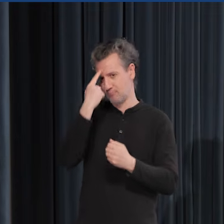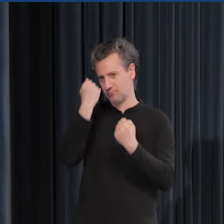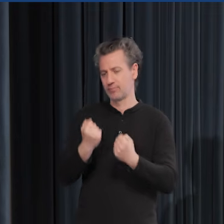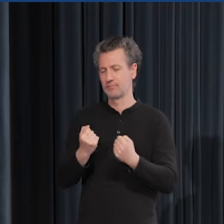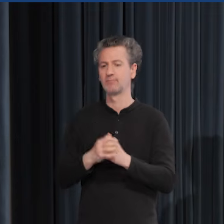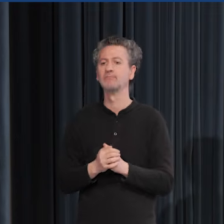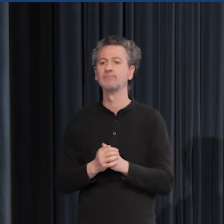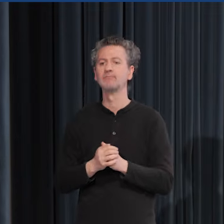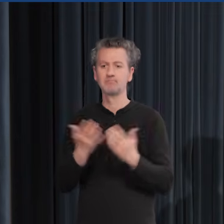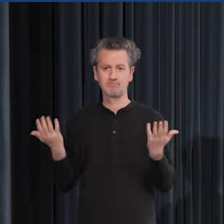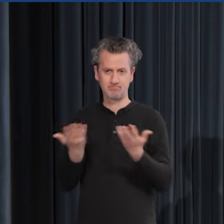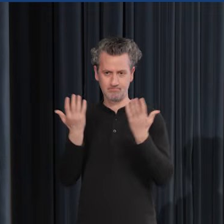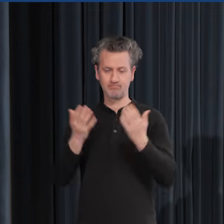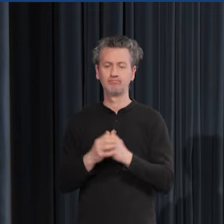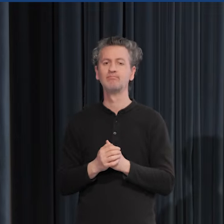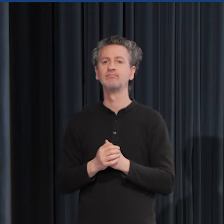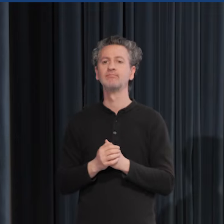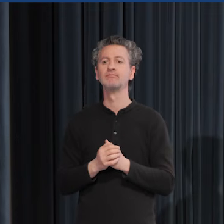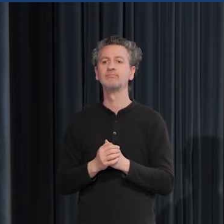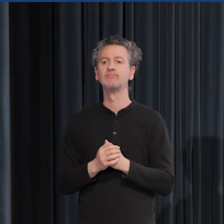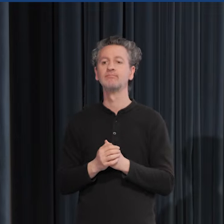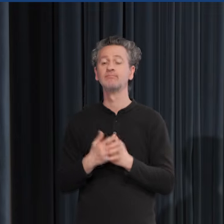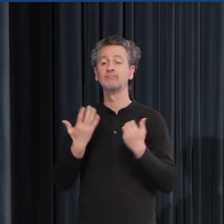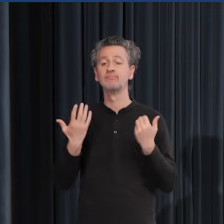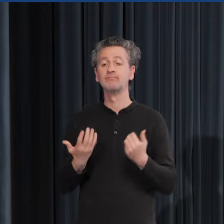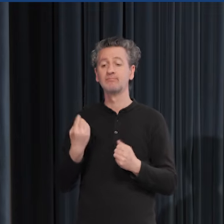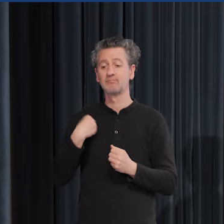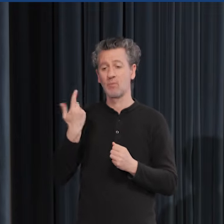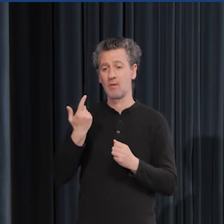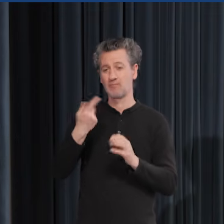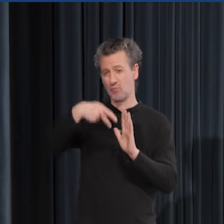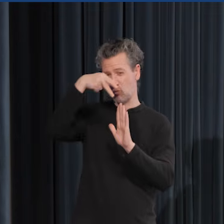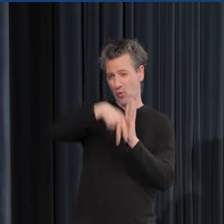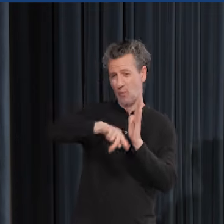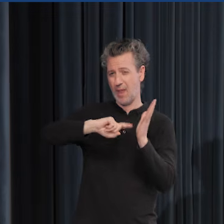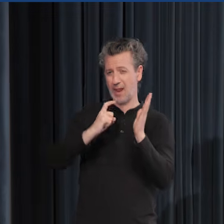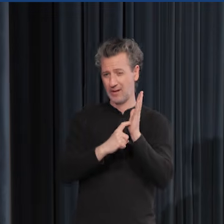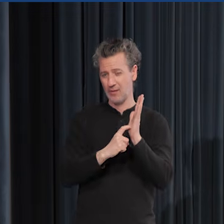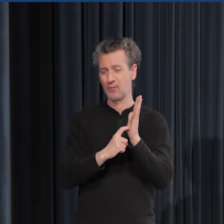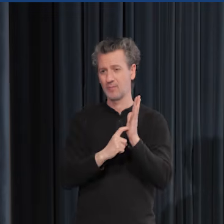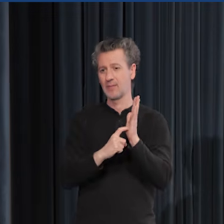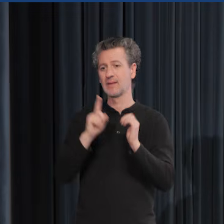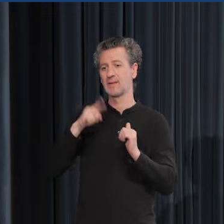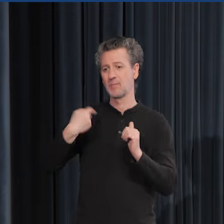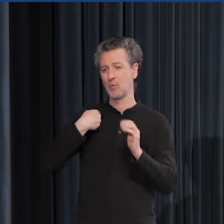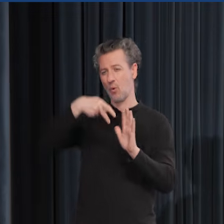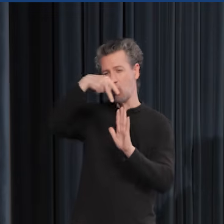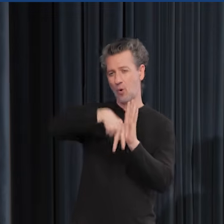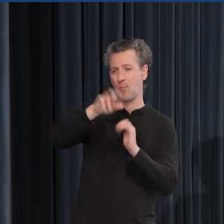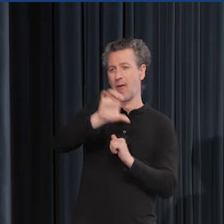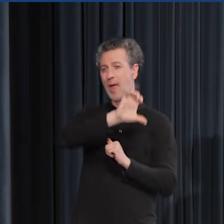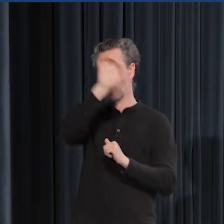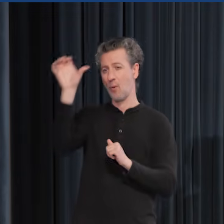En este sentido, pues también cabe nombrar, como había dicho antes, lo de la legislación, cabe nombrar la Directiva de Eficiencia Energética